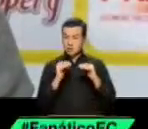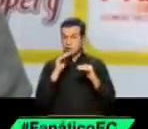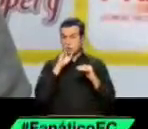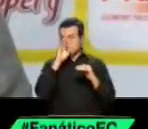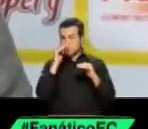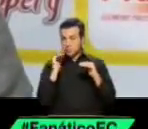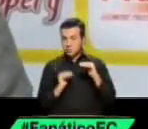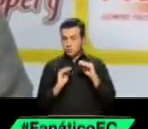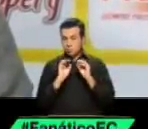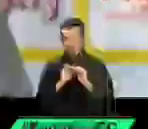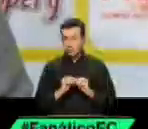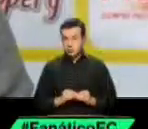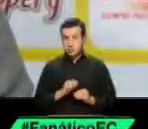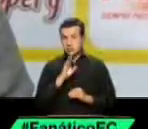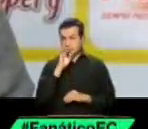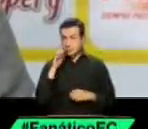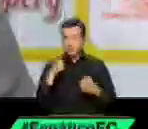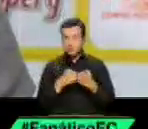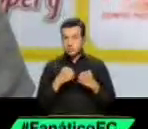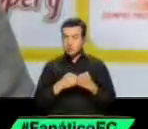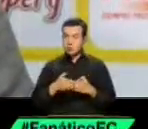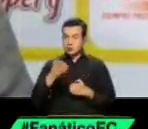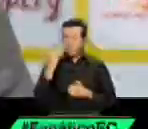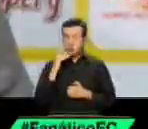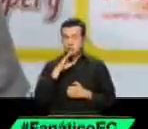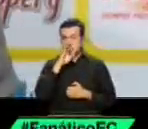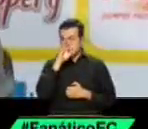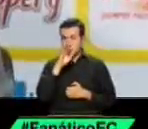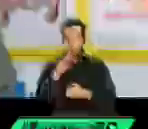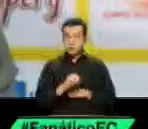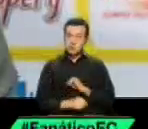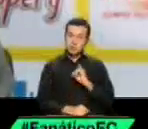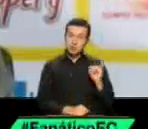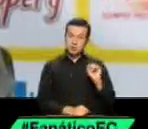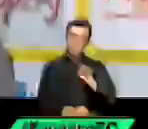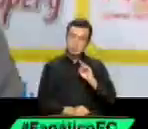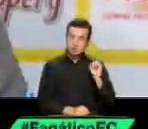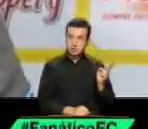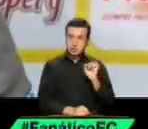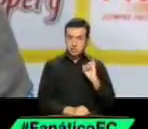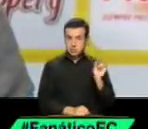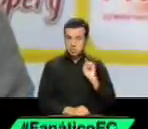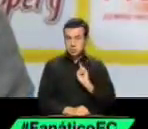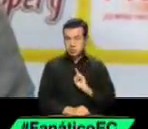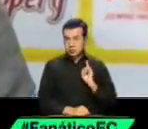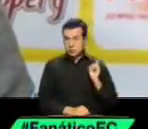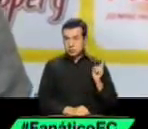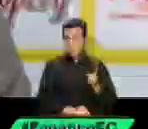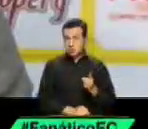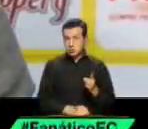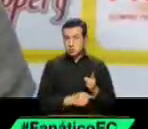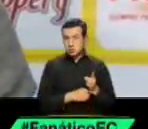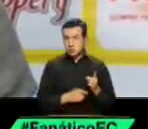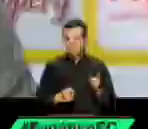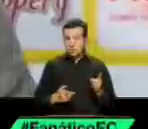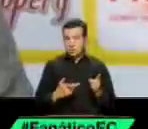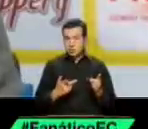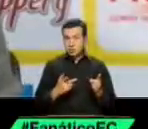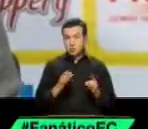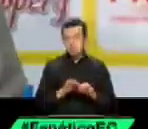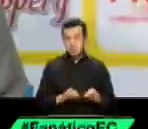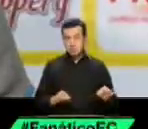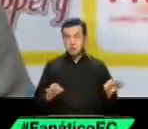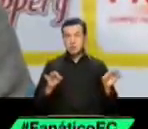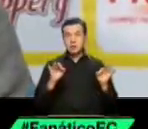mi formativa, en mi equipo anterior estuve trabajando por izquierda, fui marcador izquierdo y creo que eso fue muy